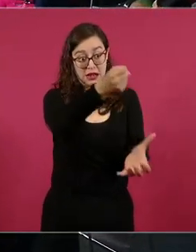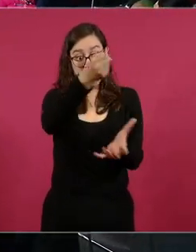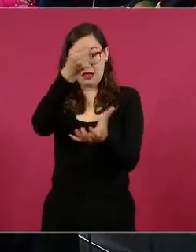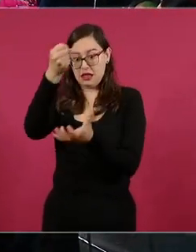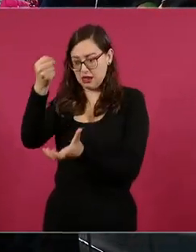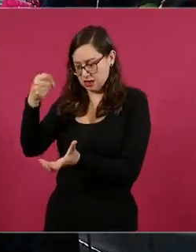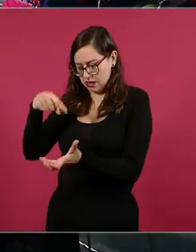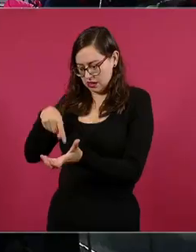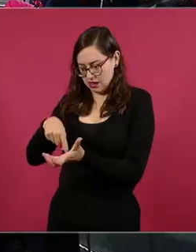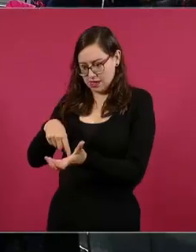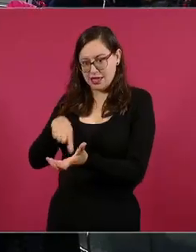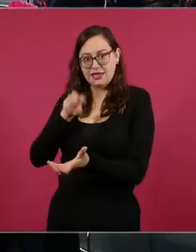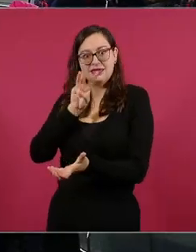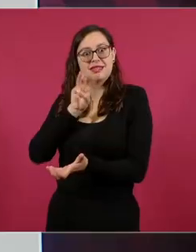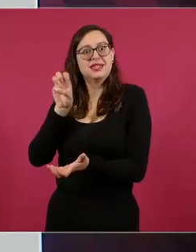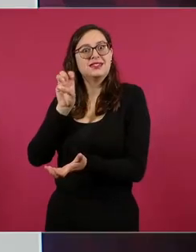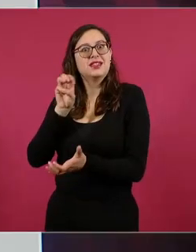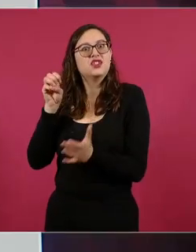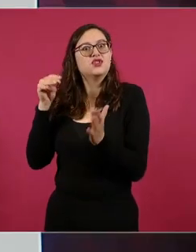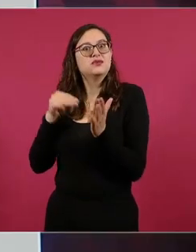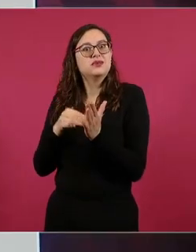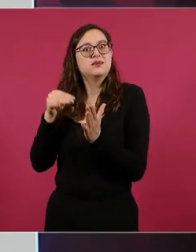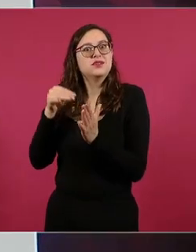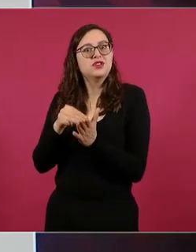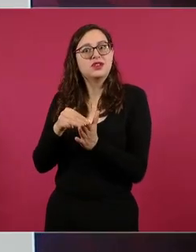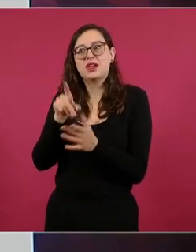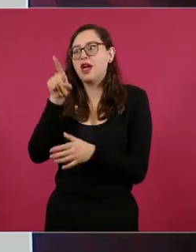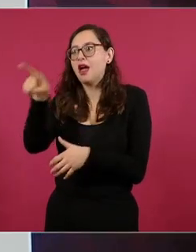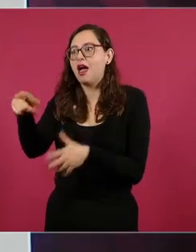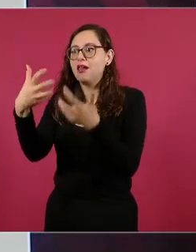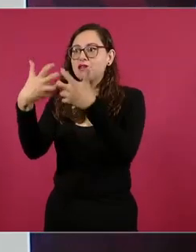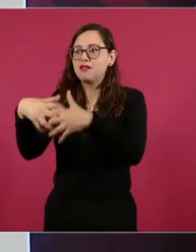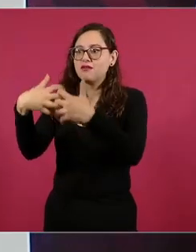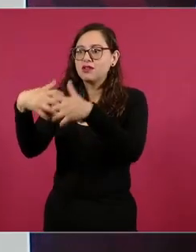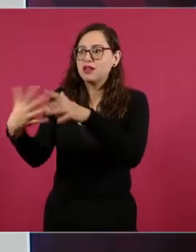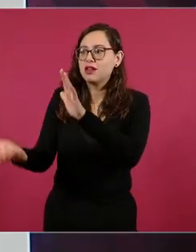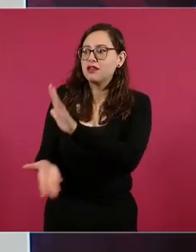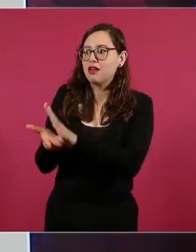por no permitir el huachicol.